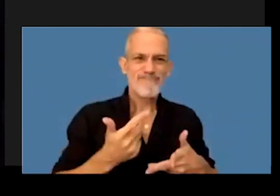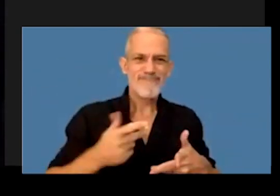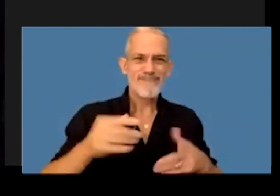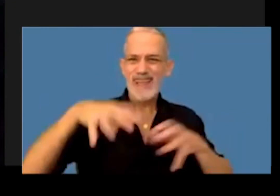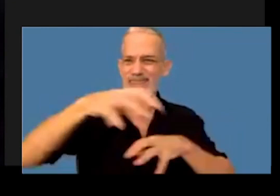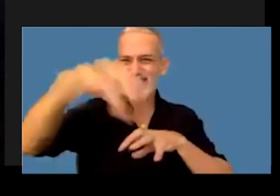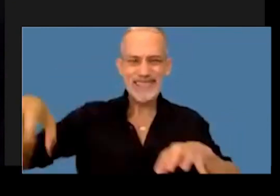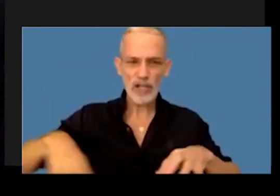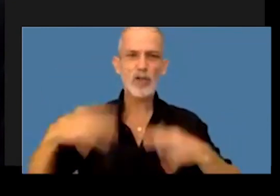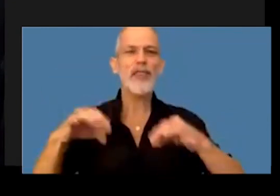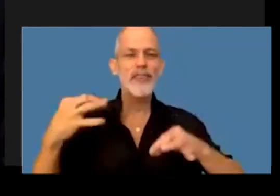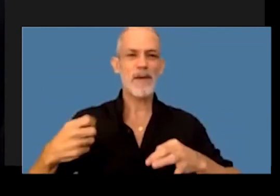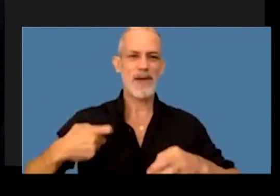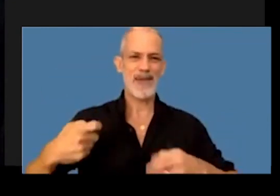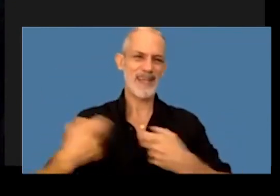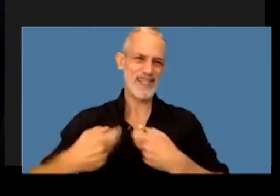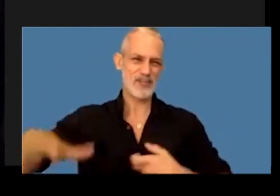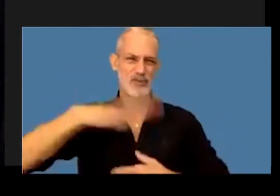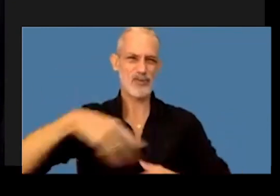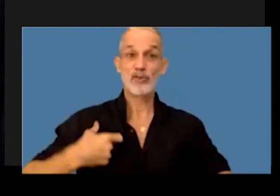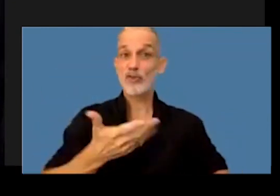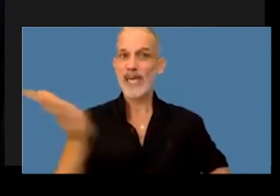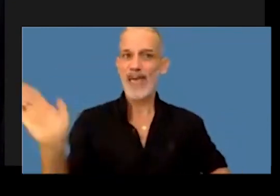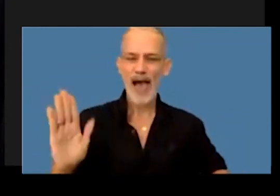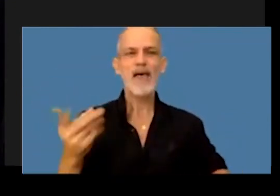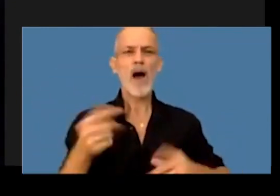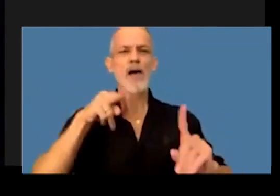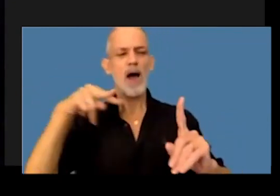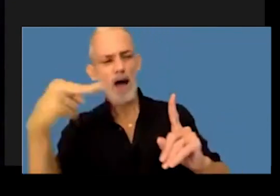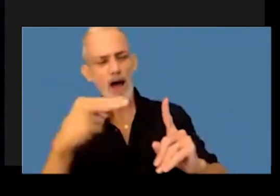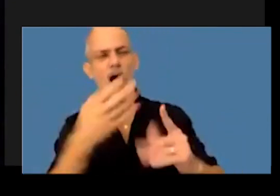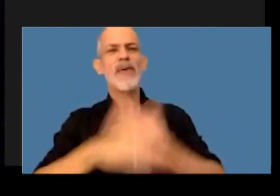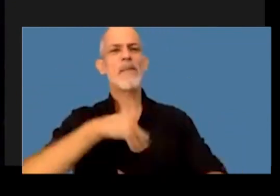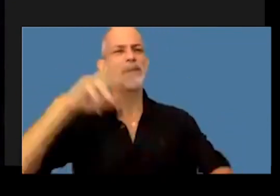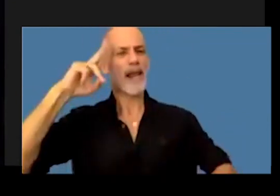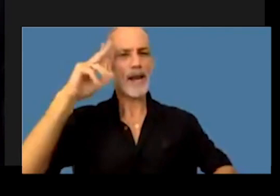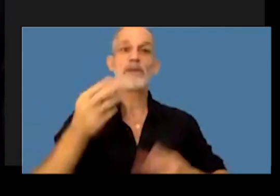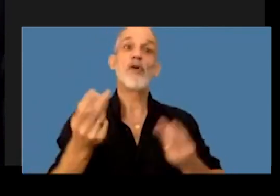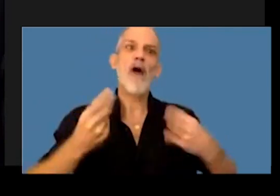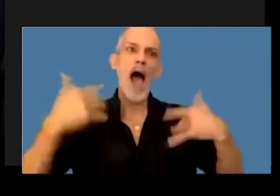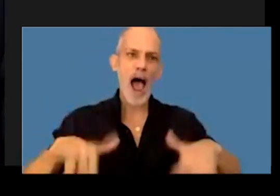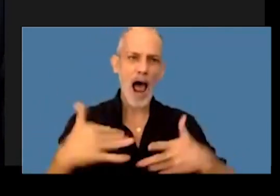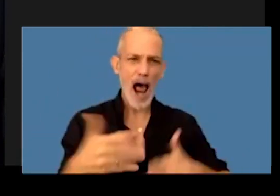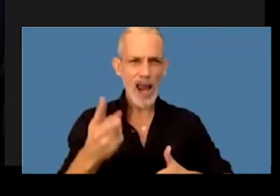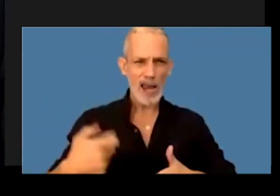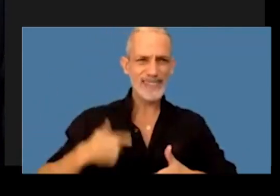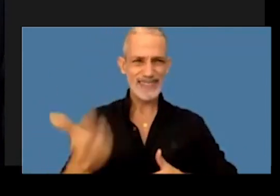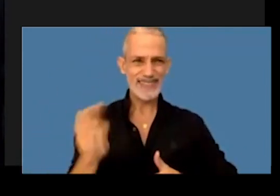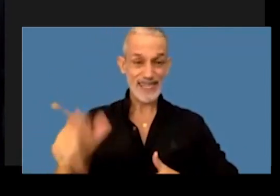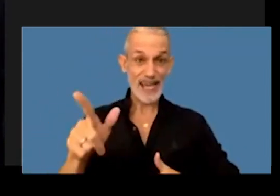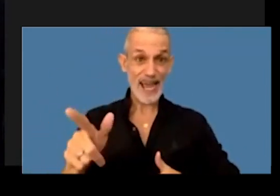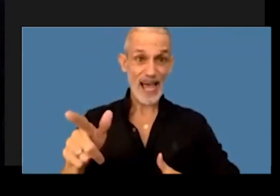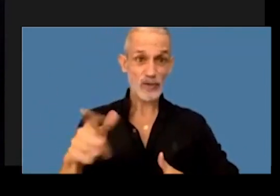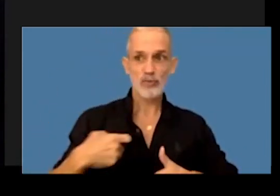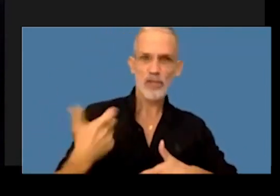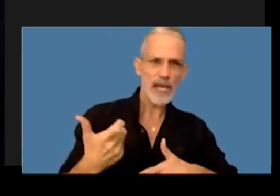sociedad civil no logramos permear la perspectiva de la discapacidad. Así que es súper valioso que en el sindicalismo y que en el mundo